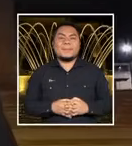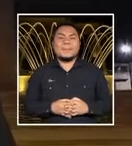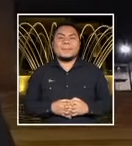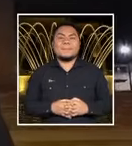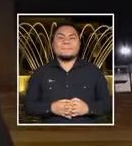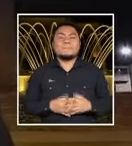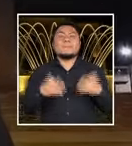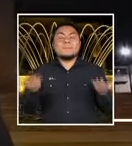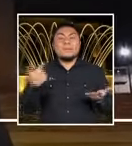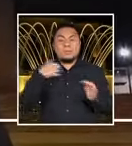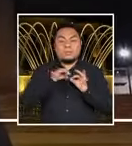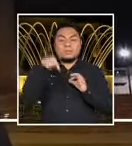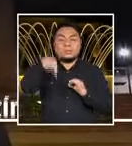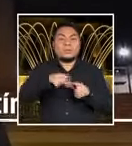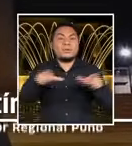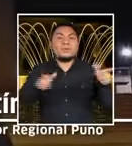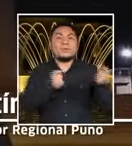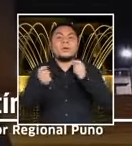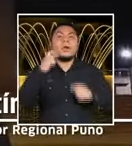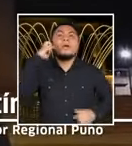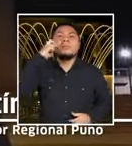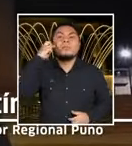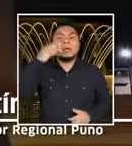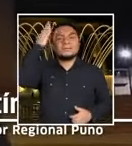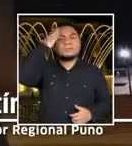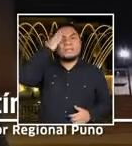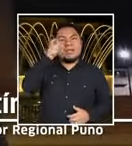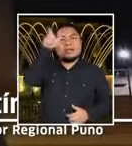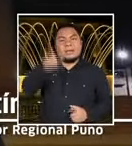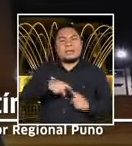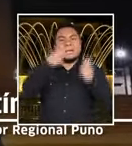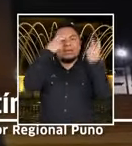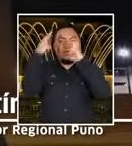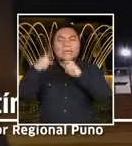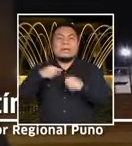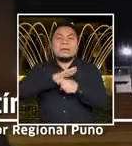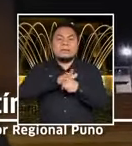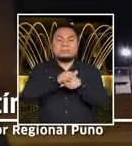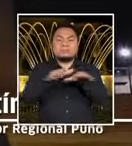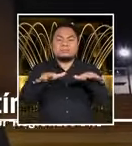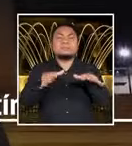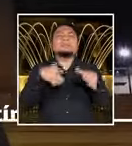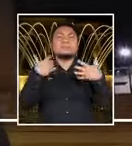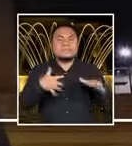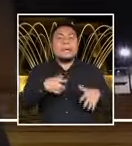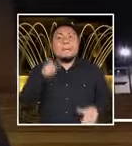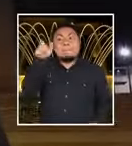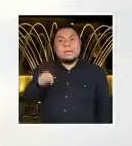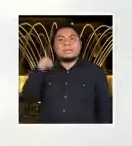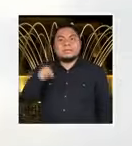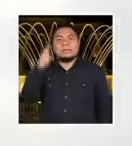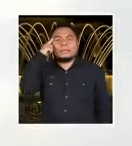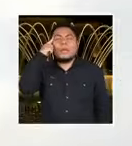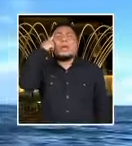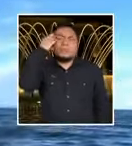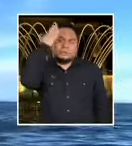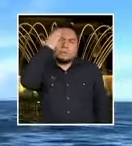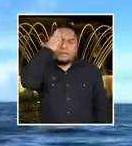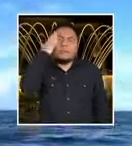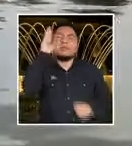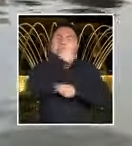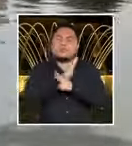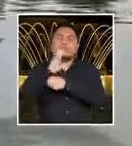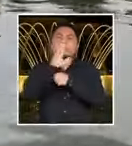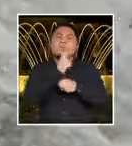Desde el gobierno regional de Puno, sabemos que el turista post-COVID-19 será un viajero con mucha más conciencia y